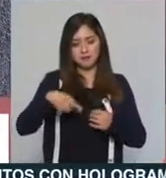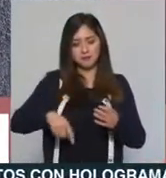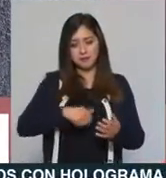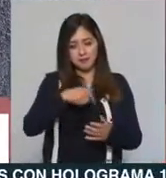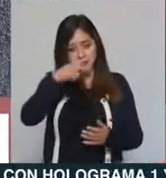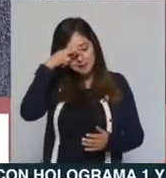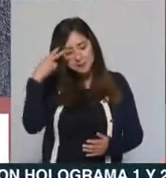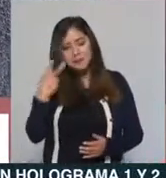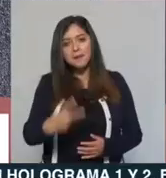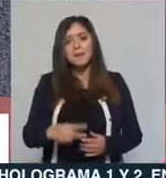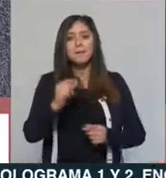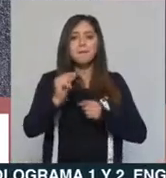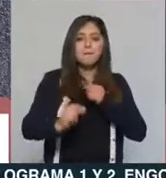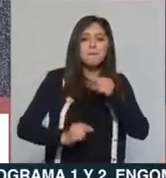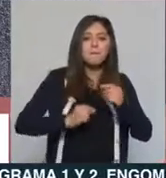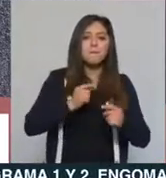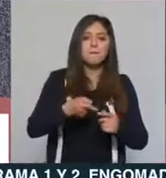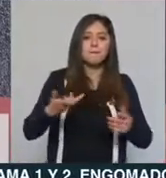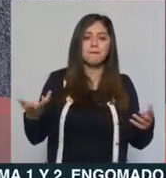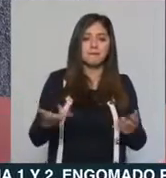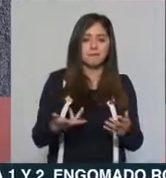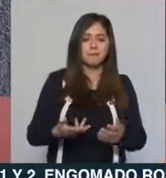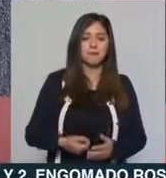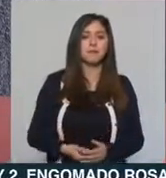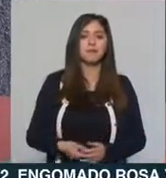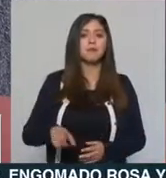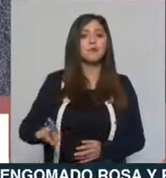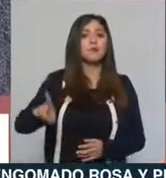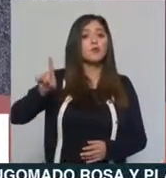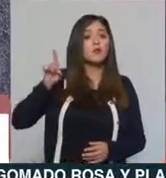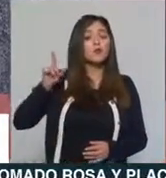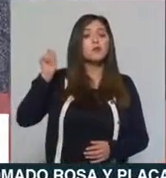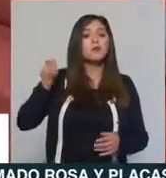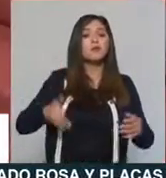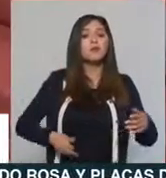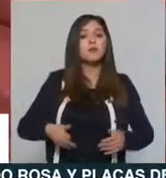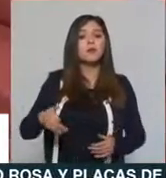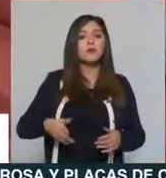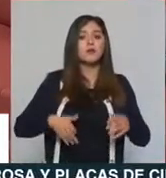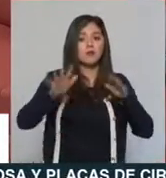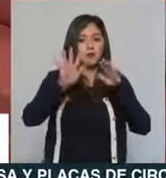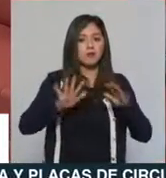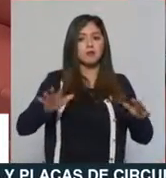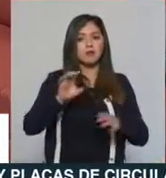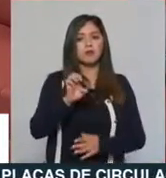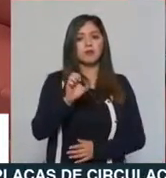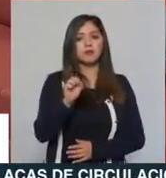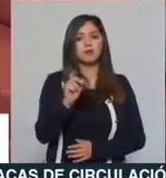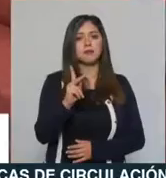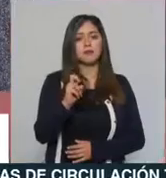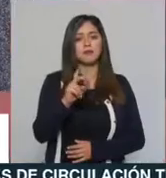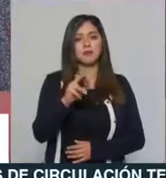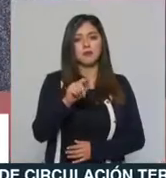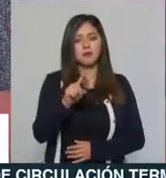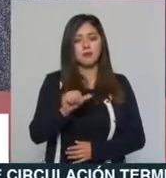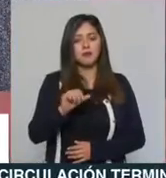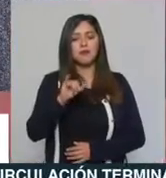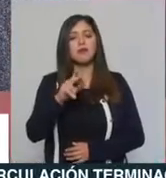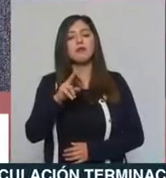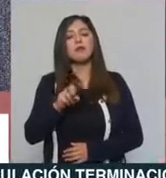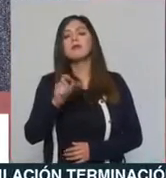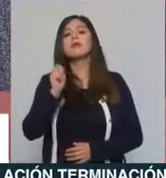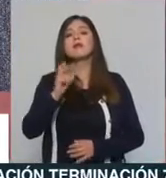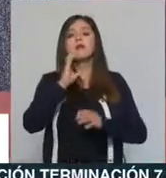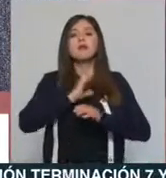ido tejiendo, armando. Te presentaste este domingo en el Teatro de la Ciudad de Esperanza Iris. Estuvimos en el Teatro de la Ciudad de Esperanza Iris con un concierto